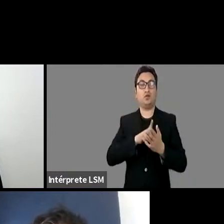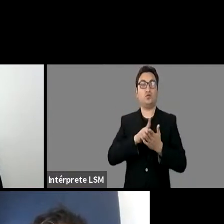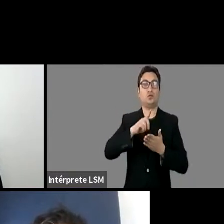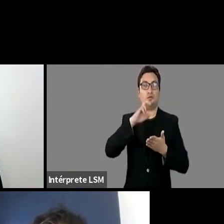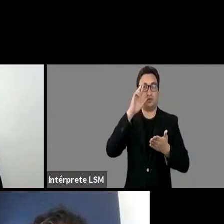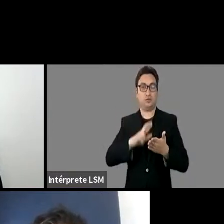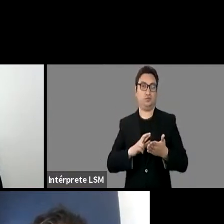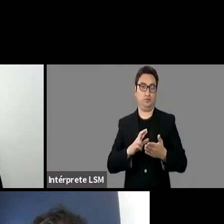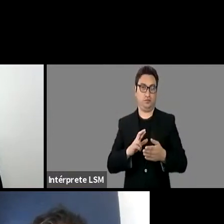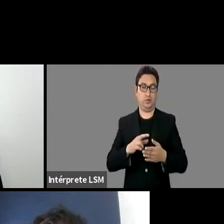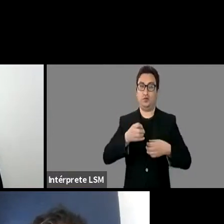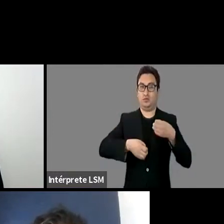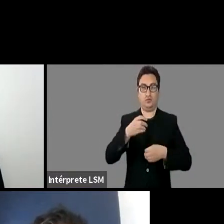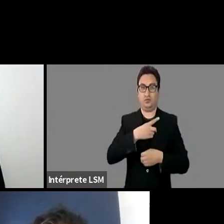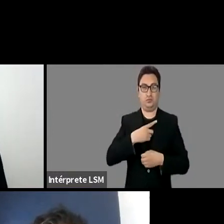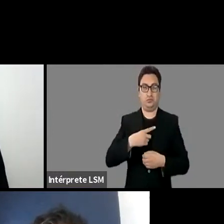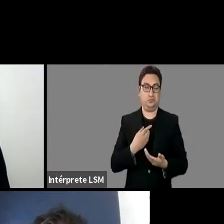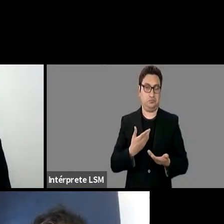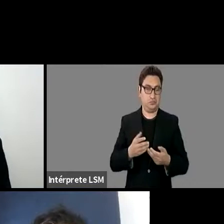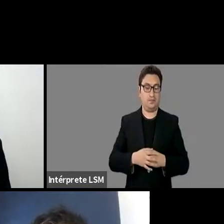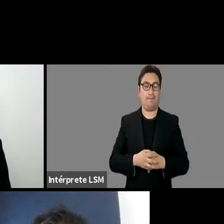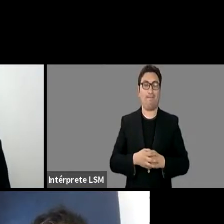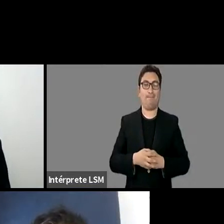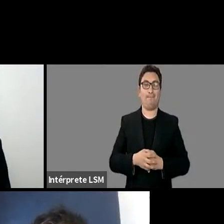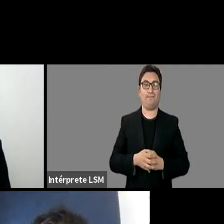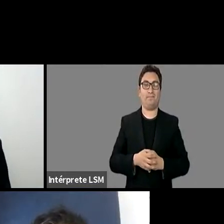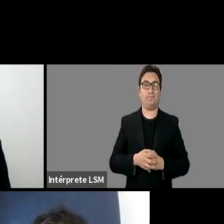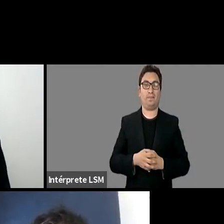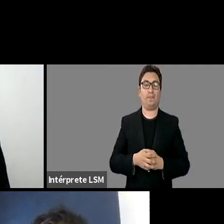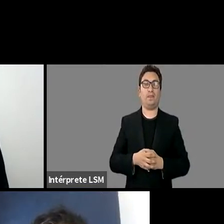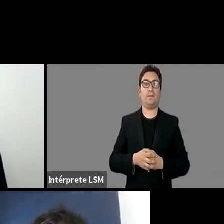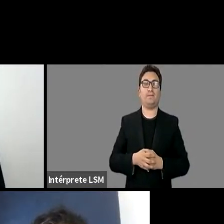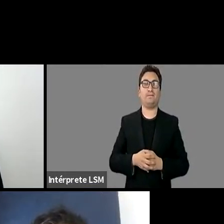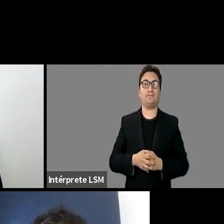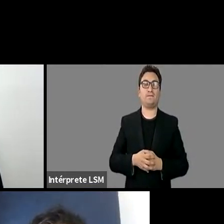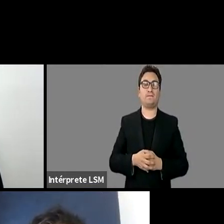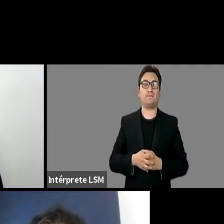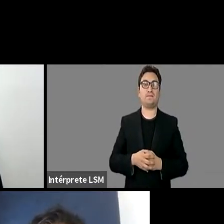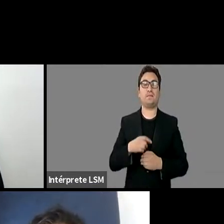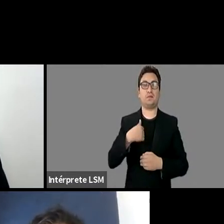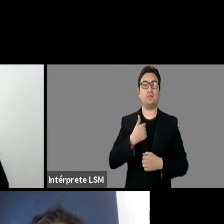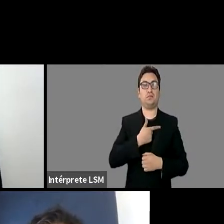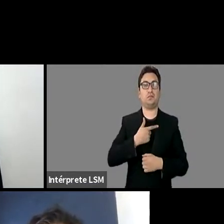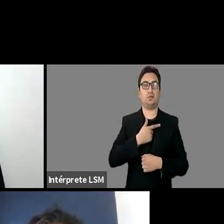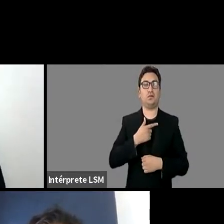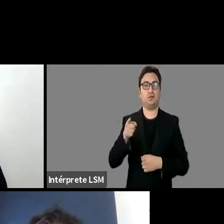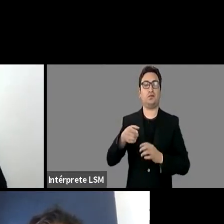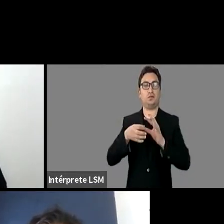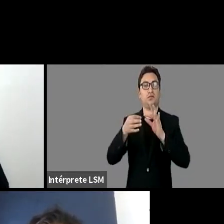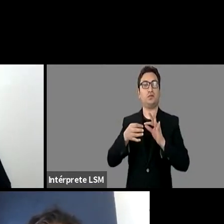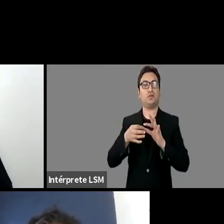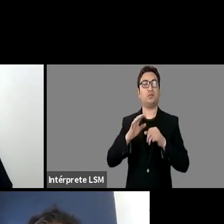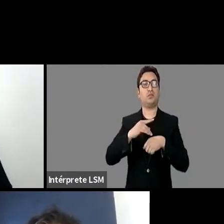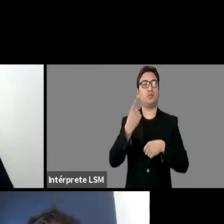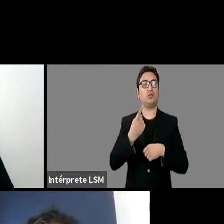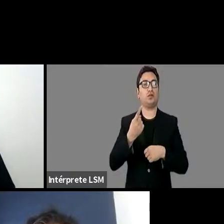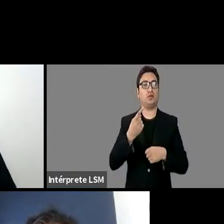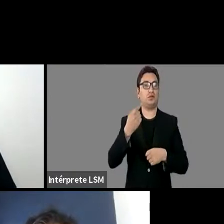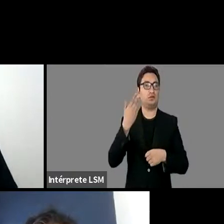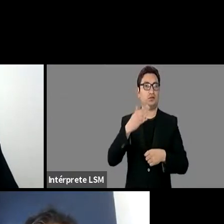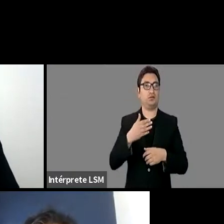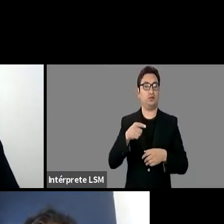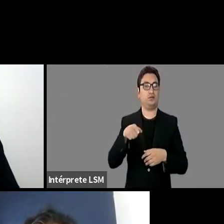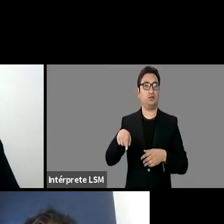Cortes. Entonces, creo que me gusta esta cita porque de ahí se desprende esta reflexión,